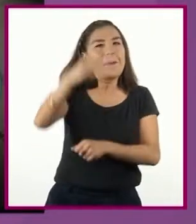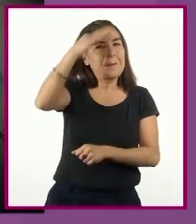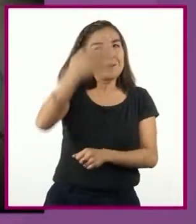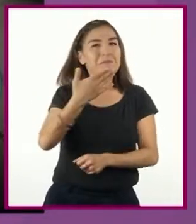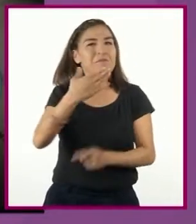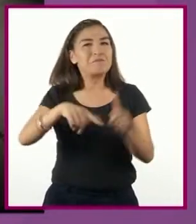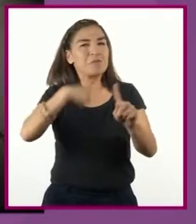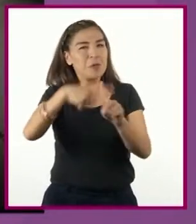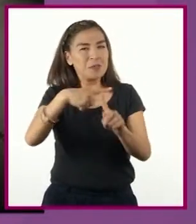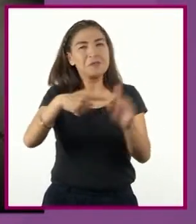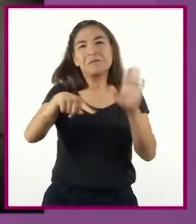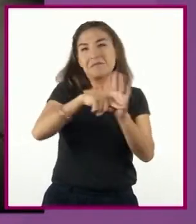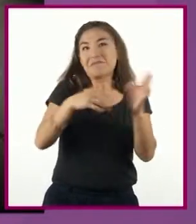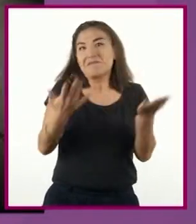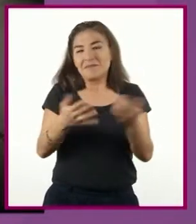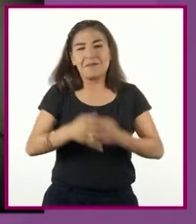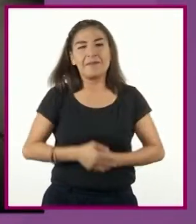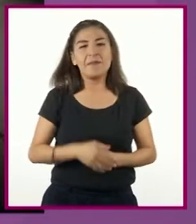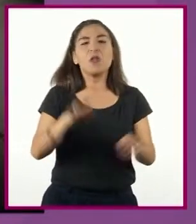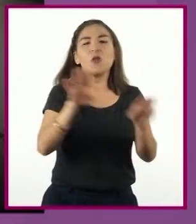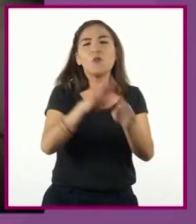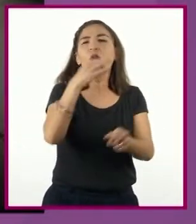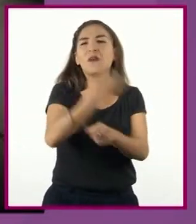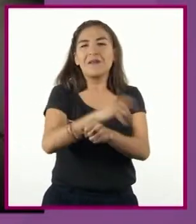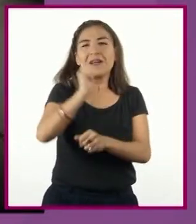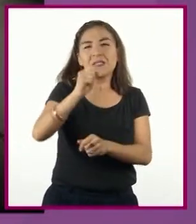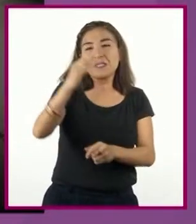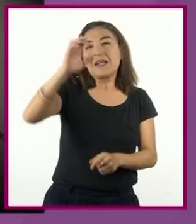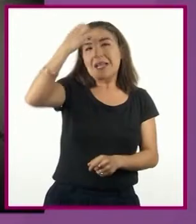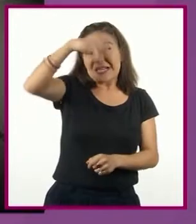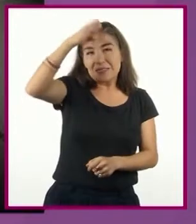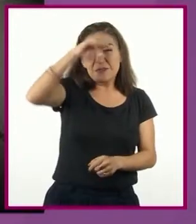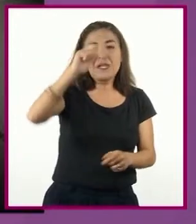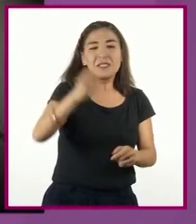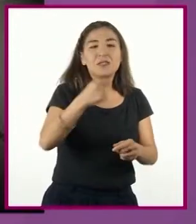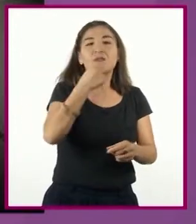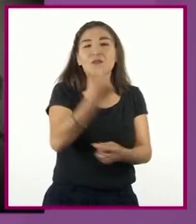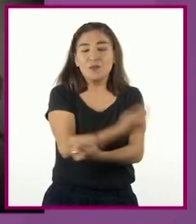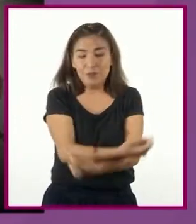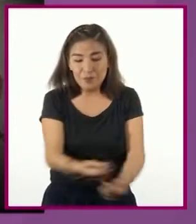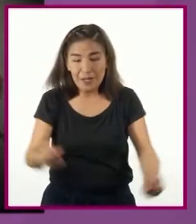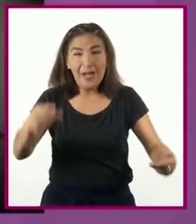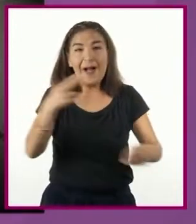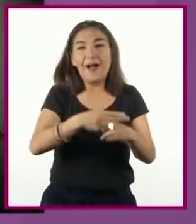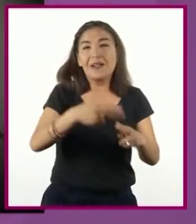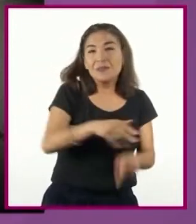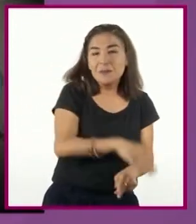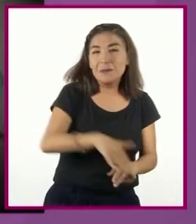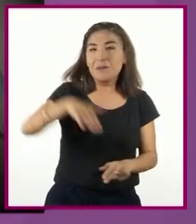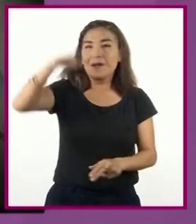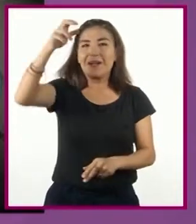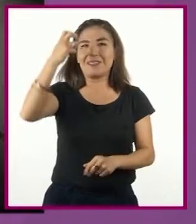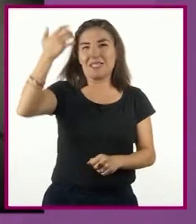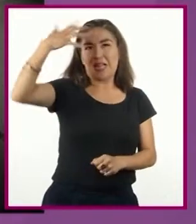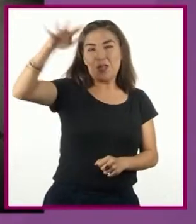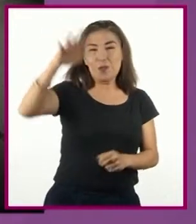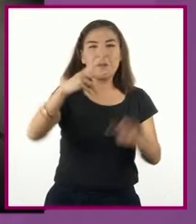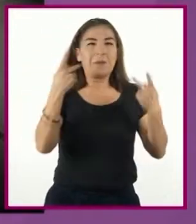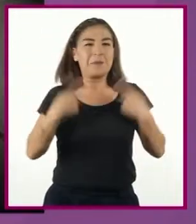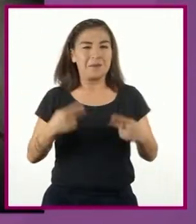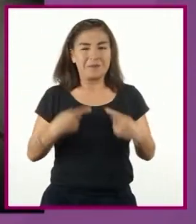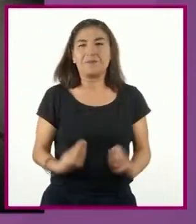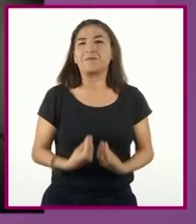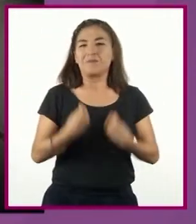El vínculo de integración temporal toma en cuenta las experiencias adquiridas en todas y cada una de las edades o etapas que un individuo